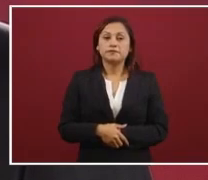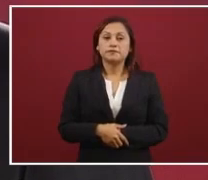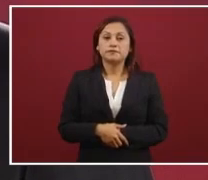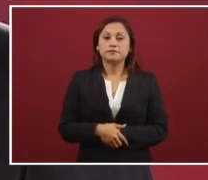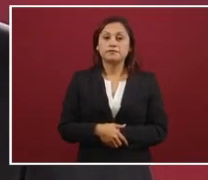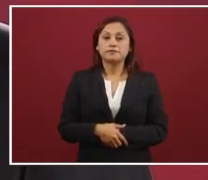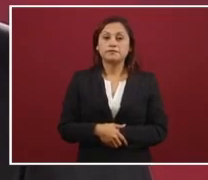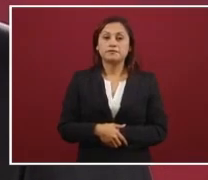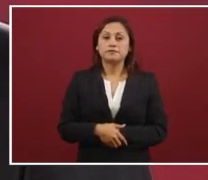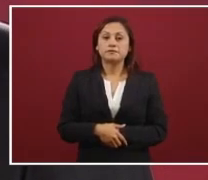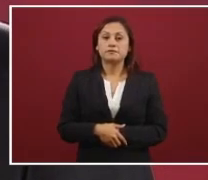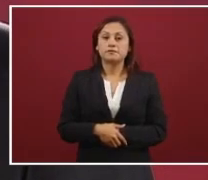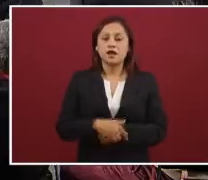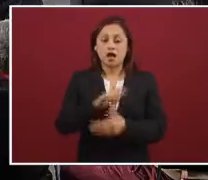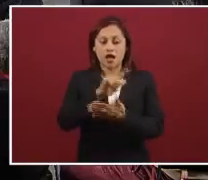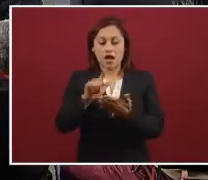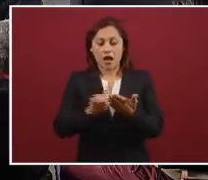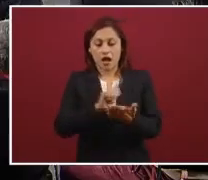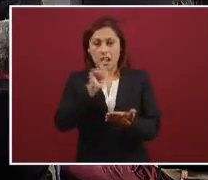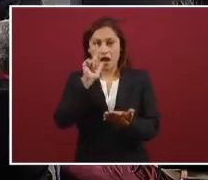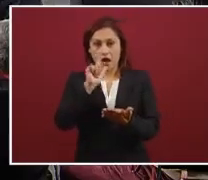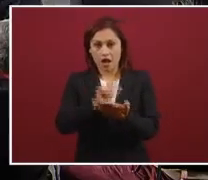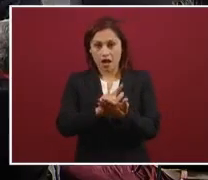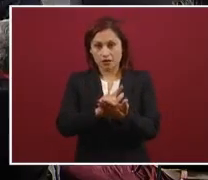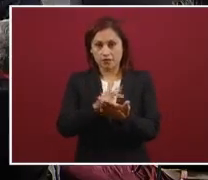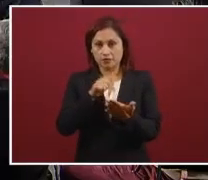respetar la ley.